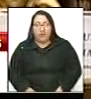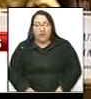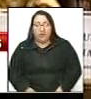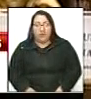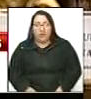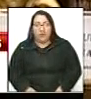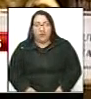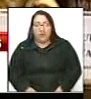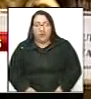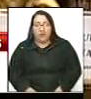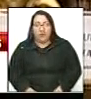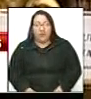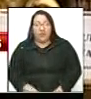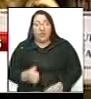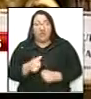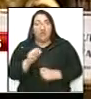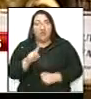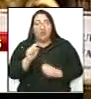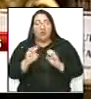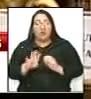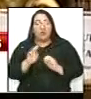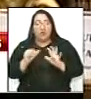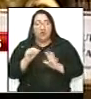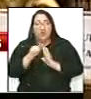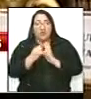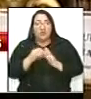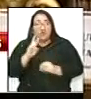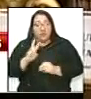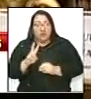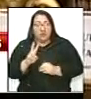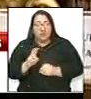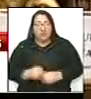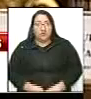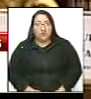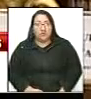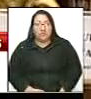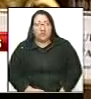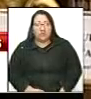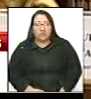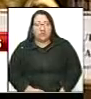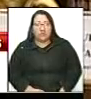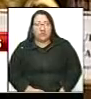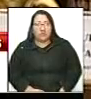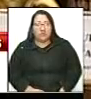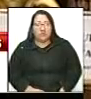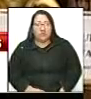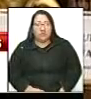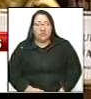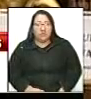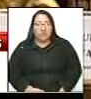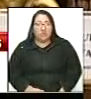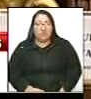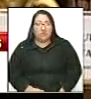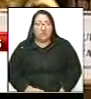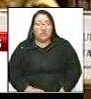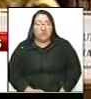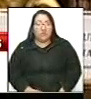infracción constitucional del artículo 146, inciso 2 y a los delitos de organización criminal y